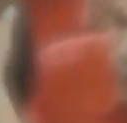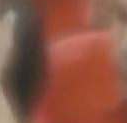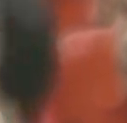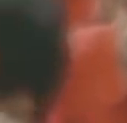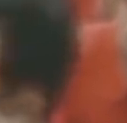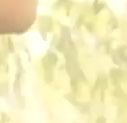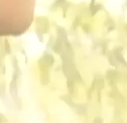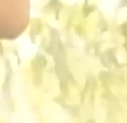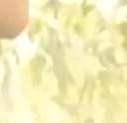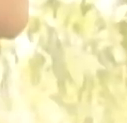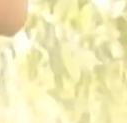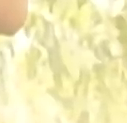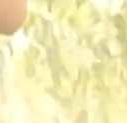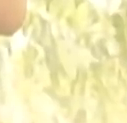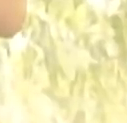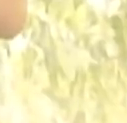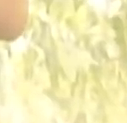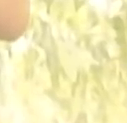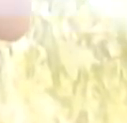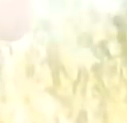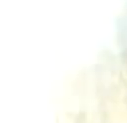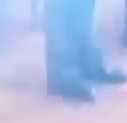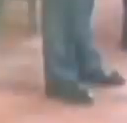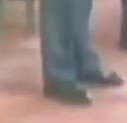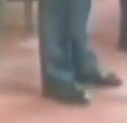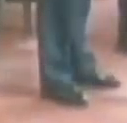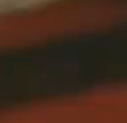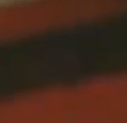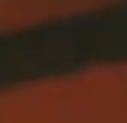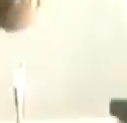lejos caminé y al fin yo te encontré.